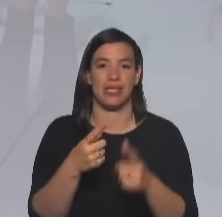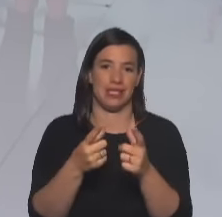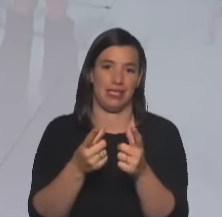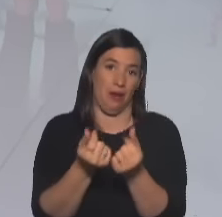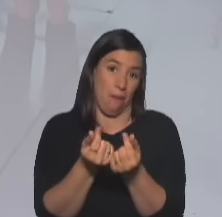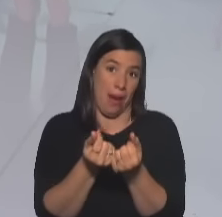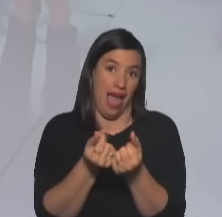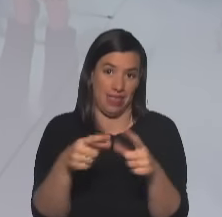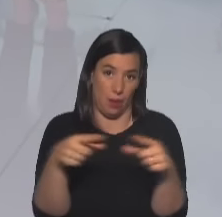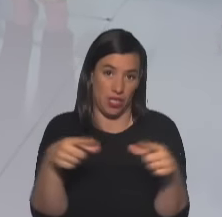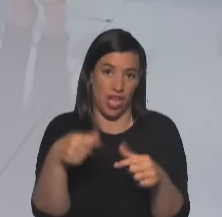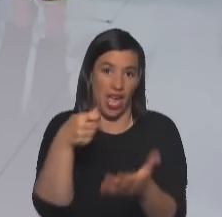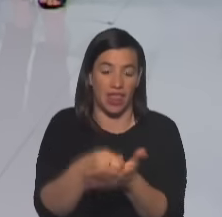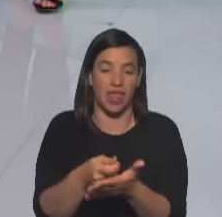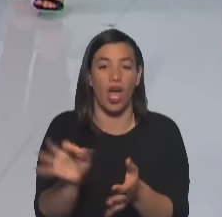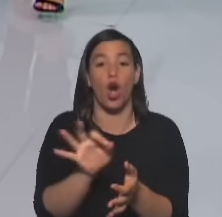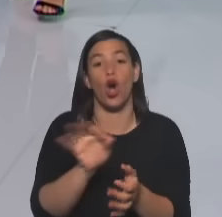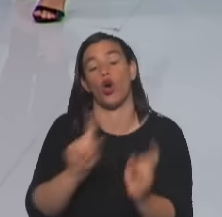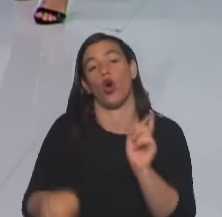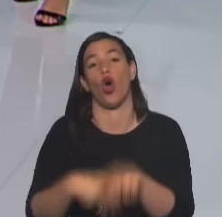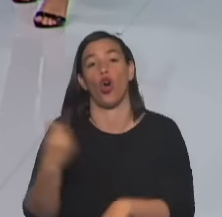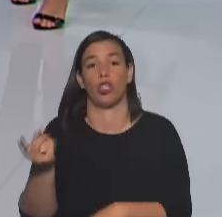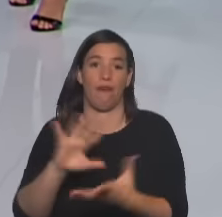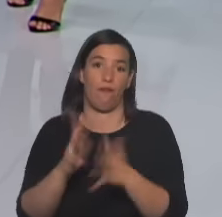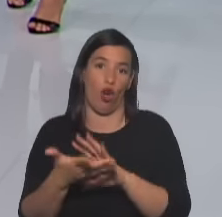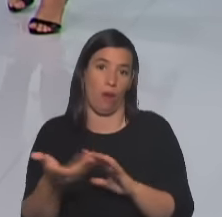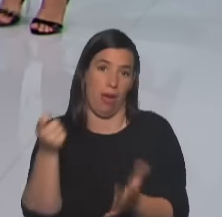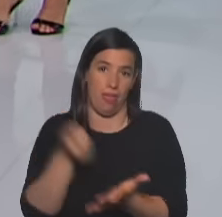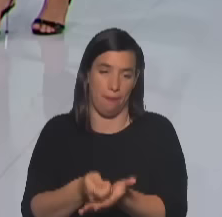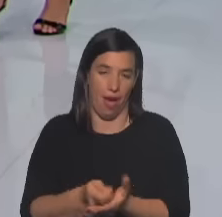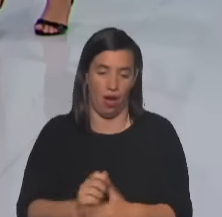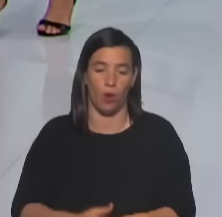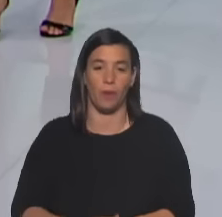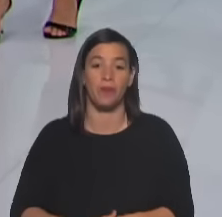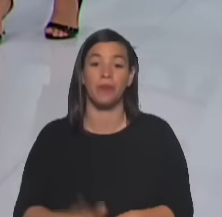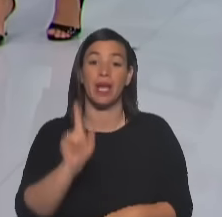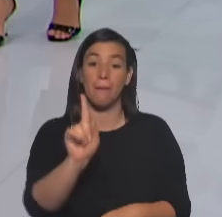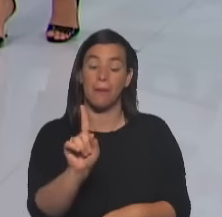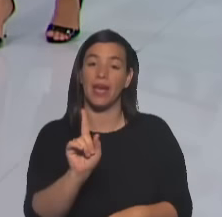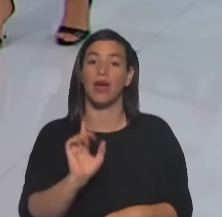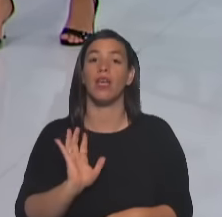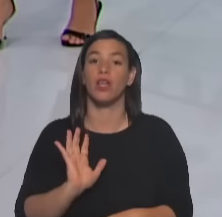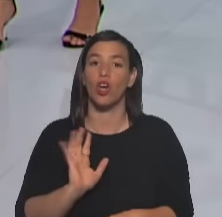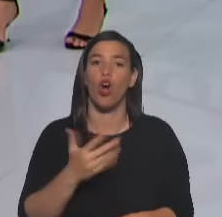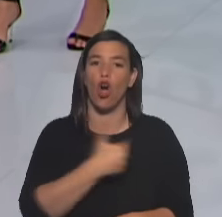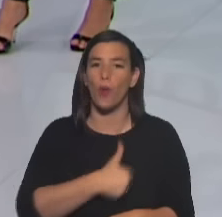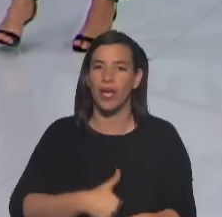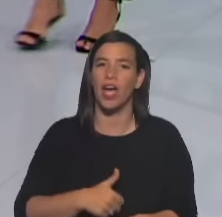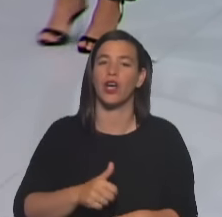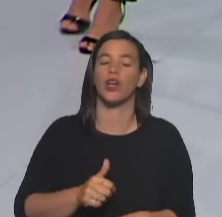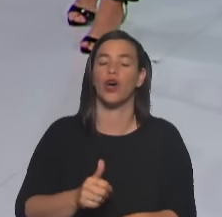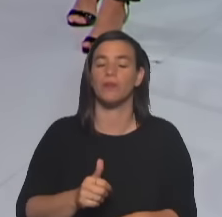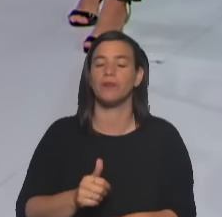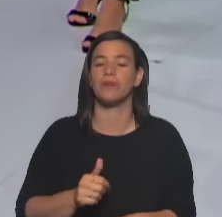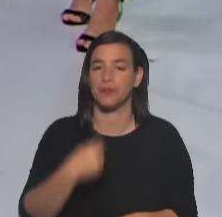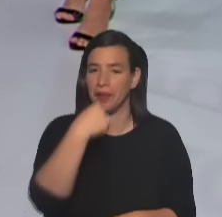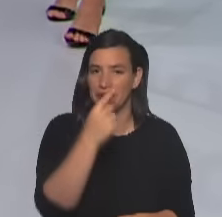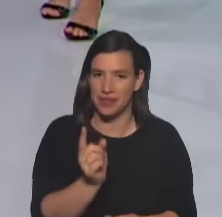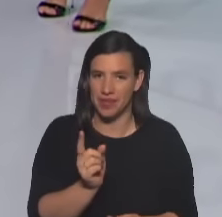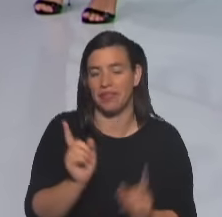en cuarto lugar otros medios de pago. Pero hay un segundo motivo que el gobierno no destaca, pero fue